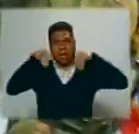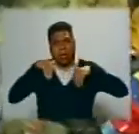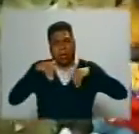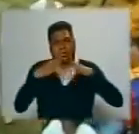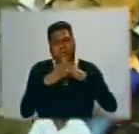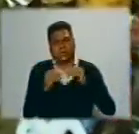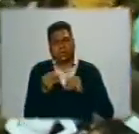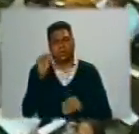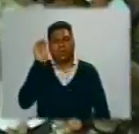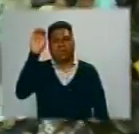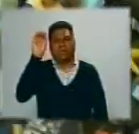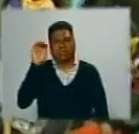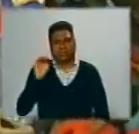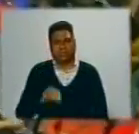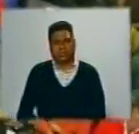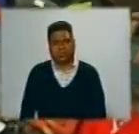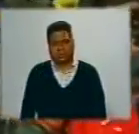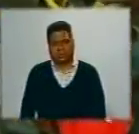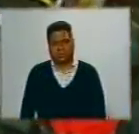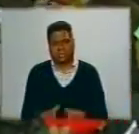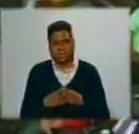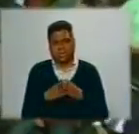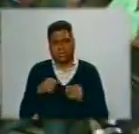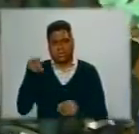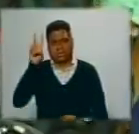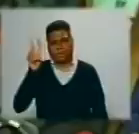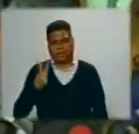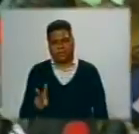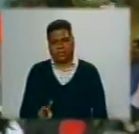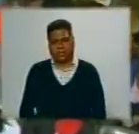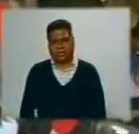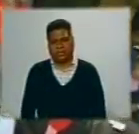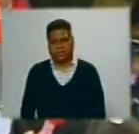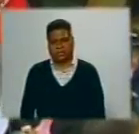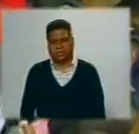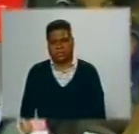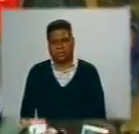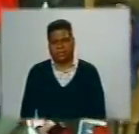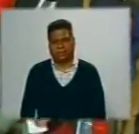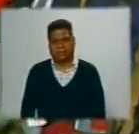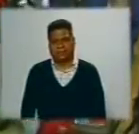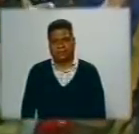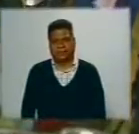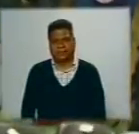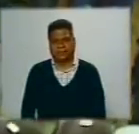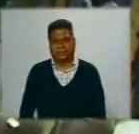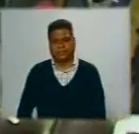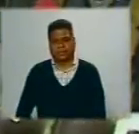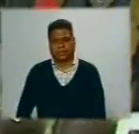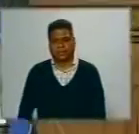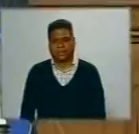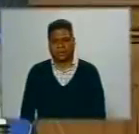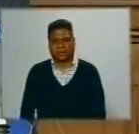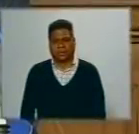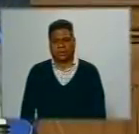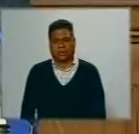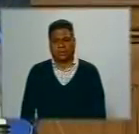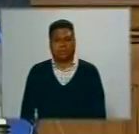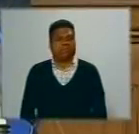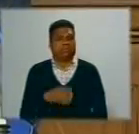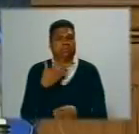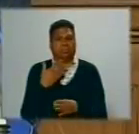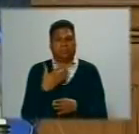un futuro promisorio de la República Bolivariana de Venezuela. Considerando que a pesar de lo